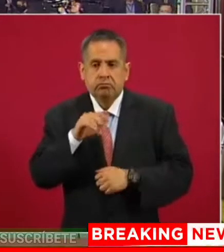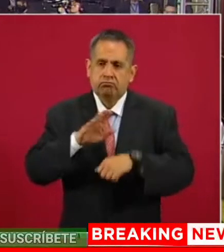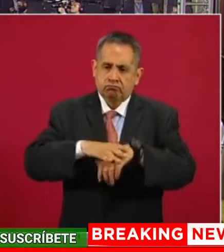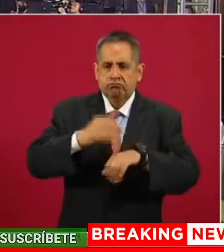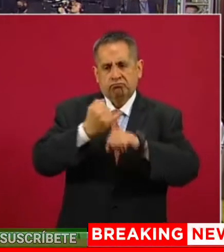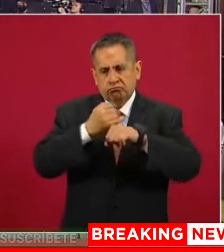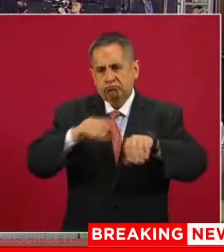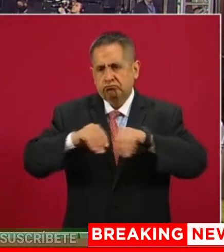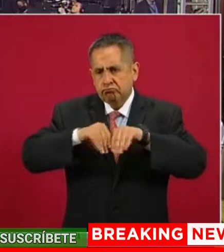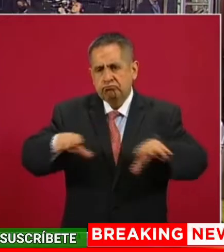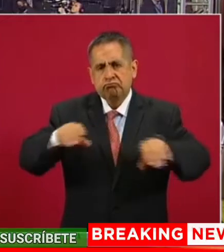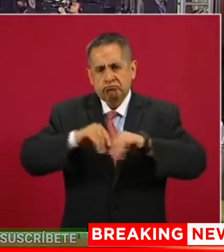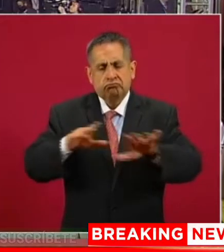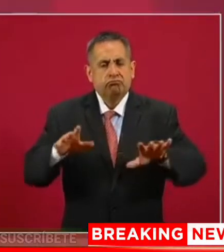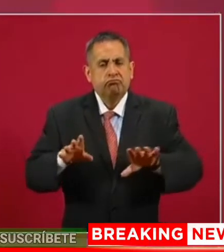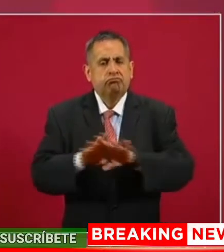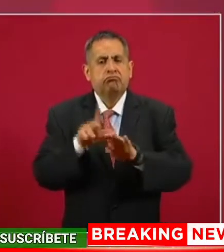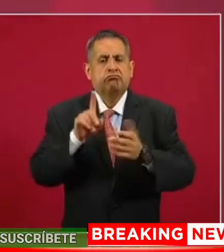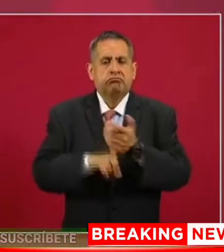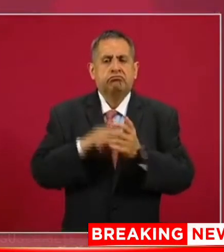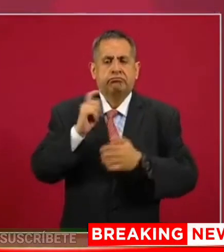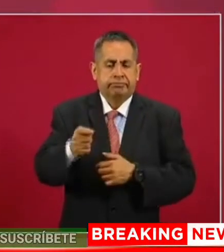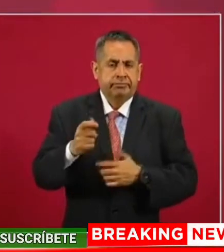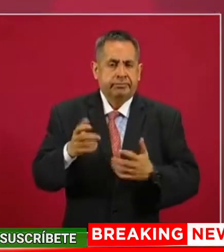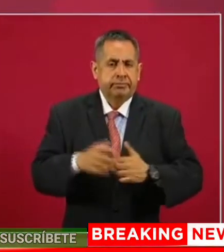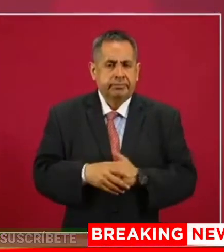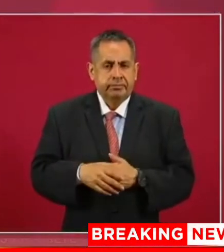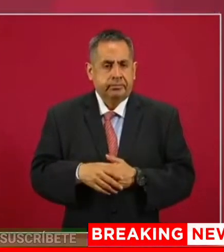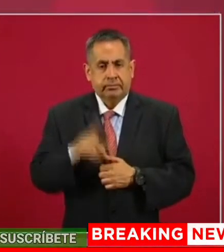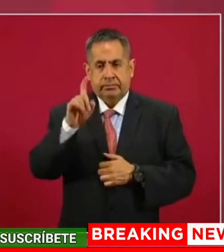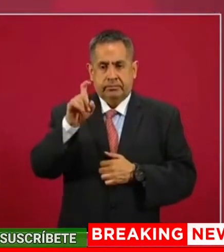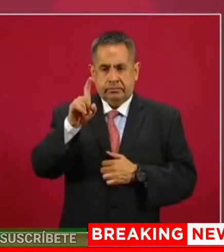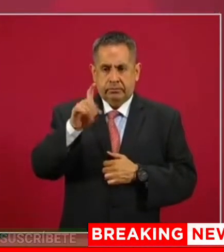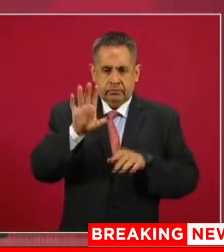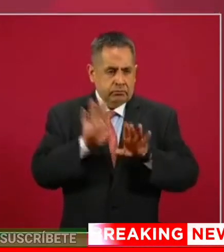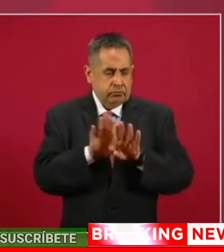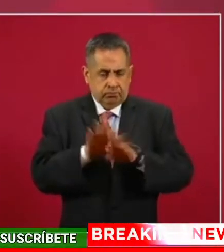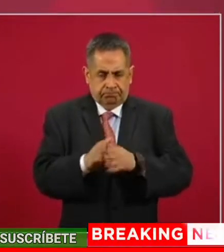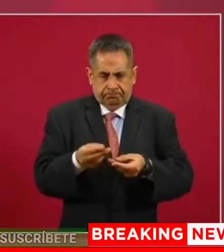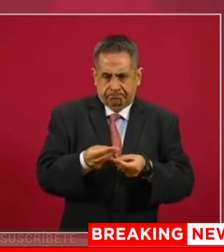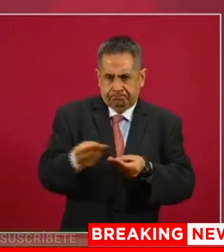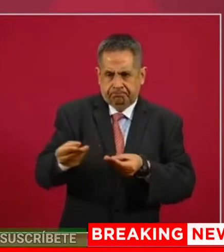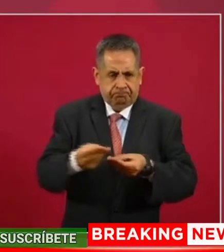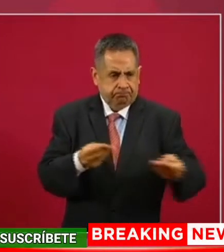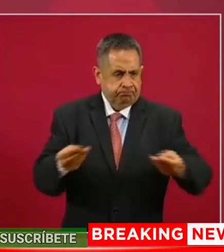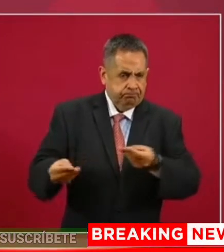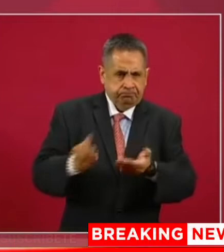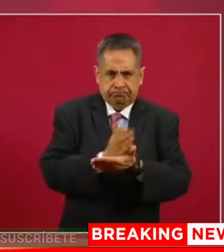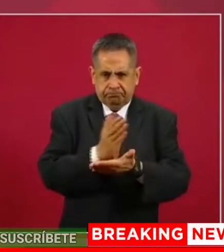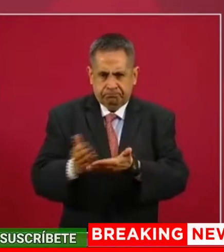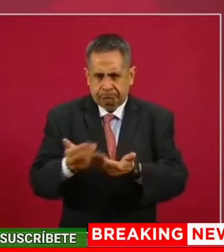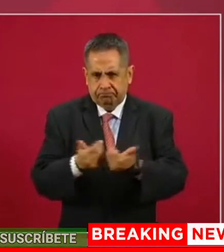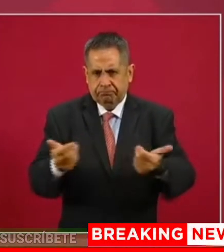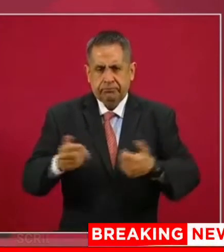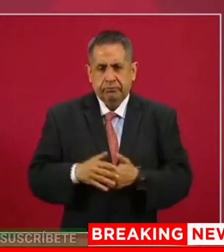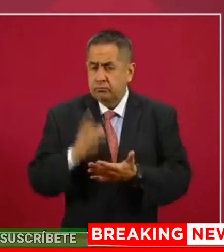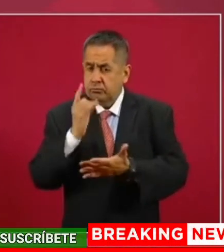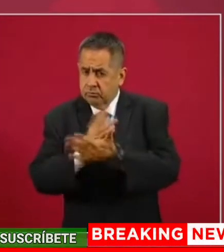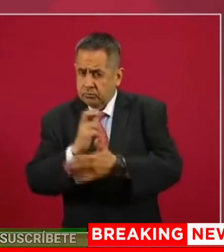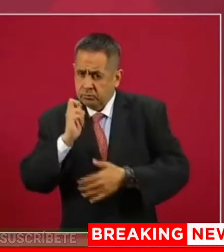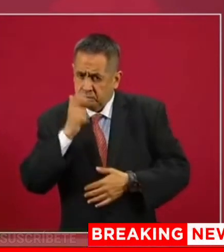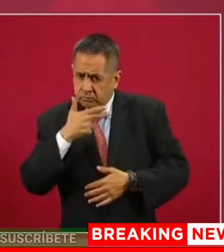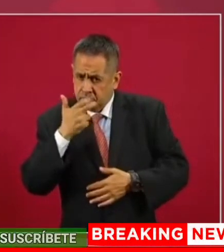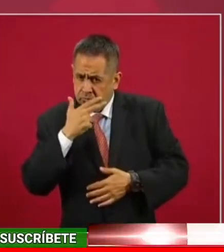informar sobre el manejo del agua. Y esto no solo es Chihuahua,